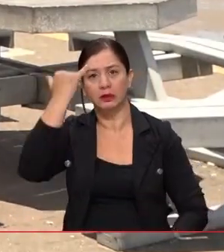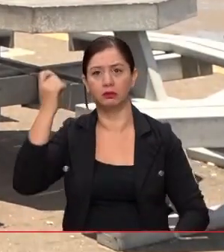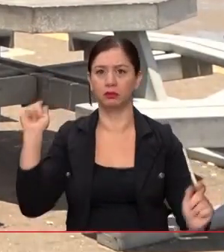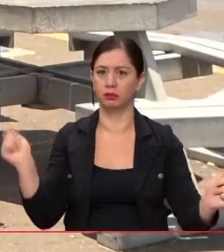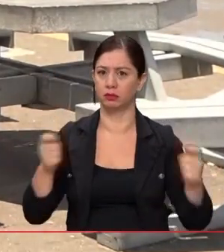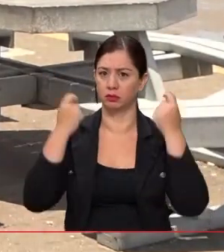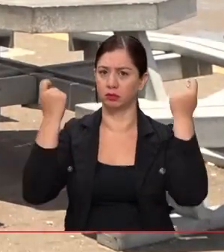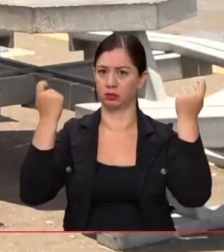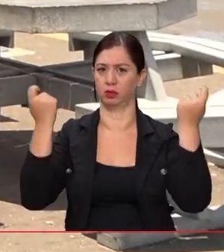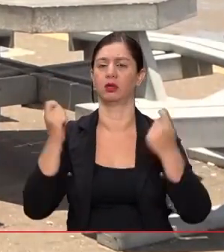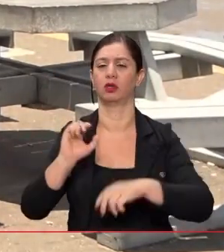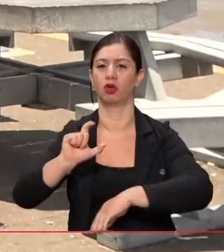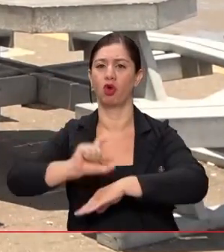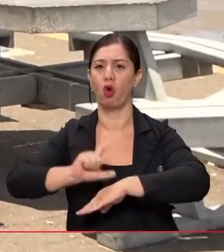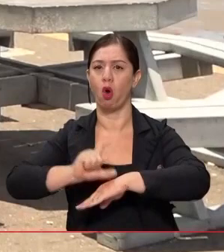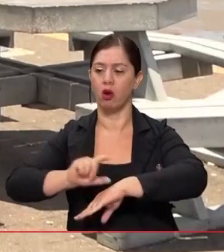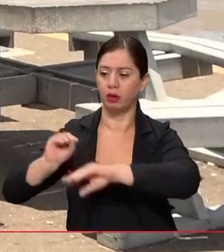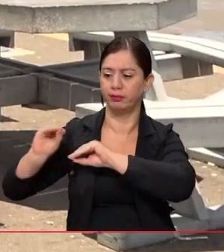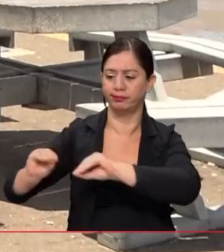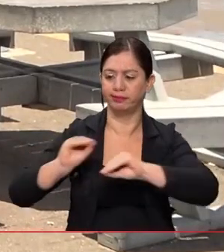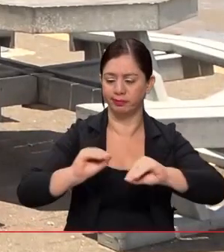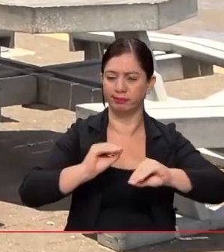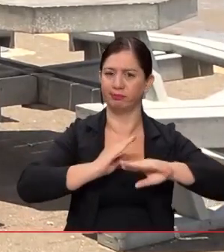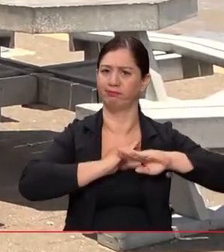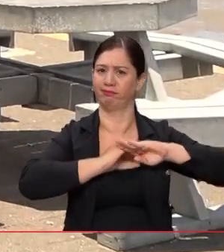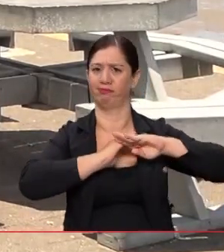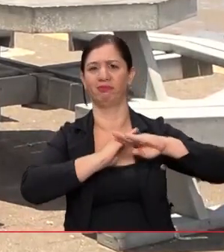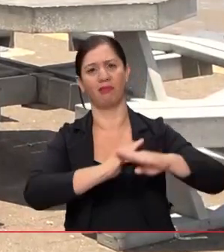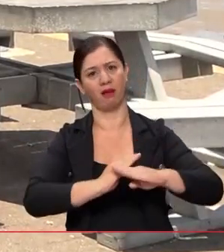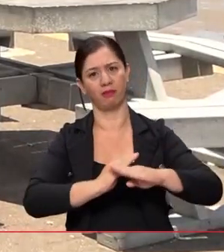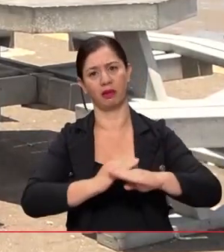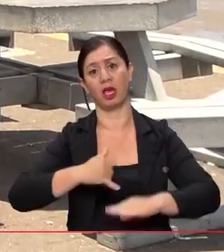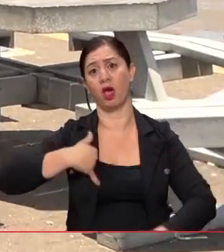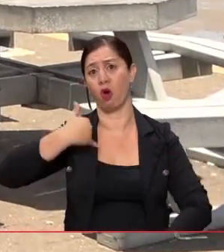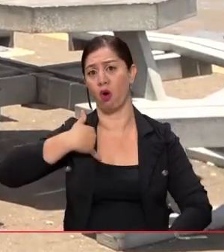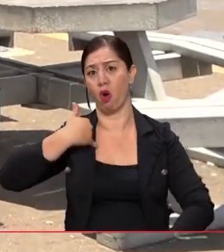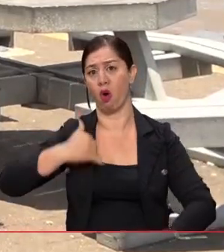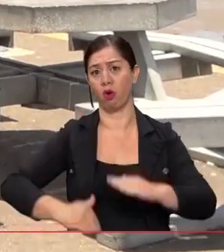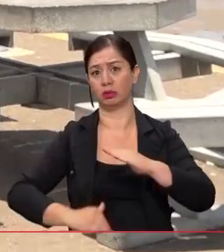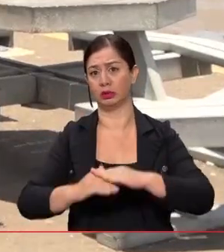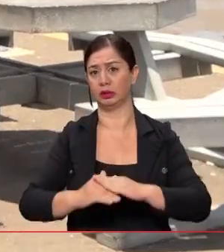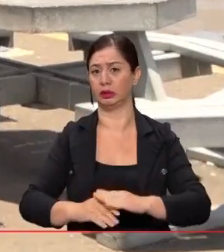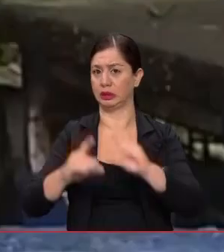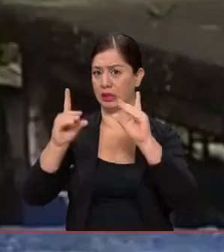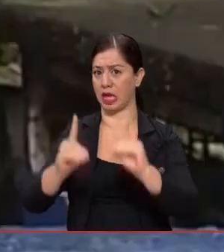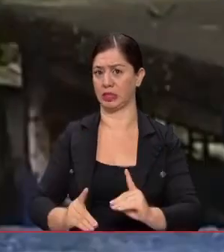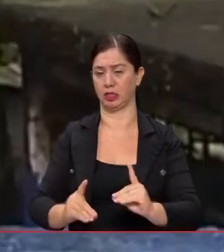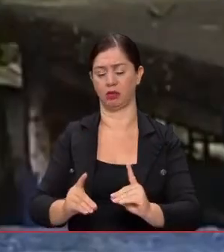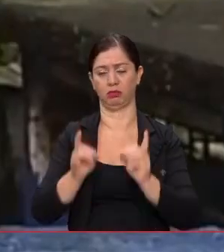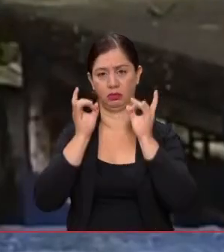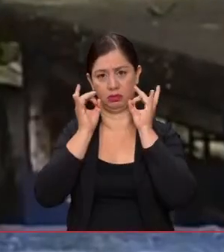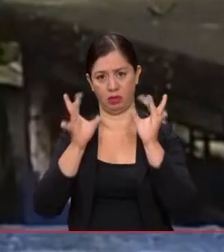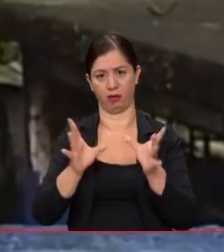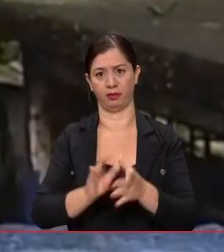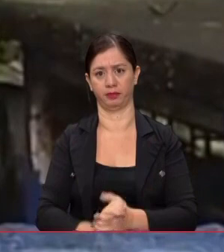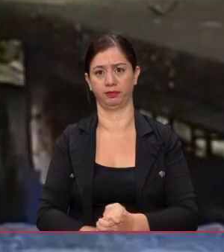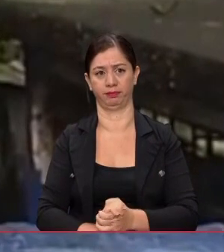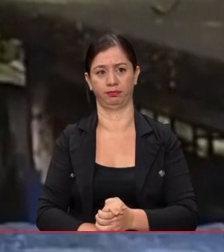diferentes instituciones educativas del distrito para evitar que los menores de edad tomen esa fatal decisión. Pero es importante